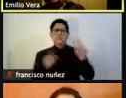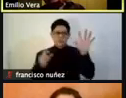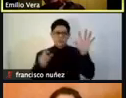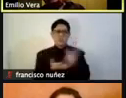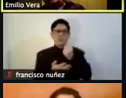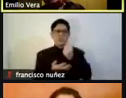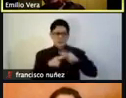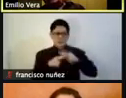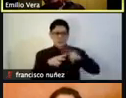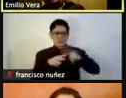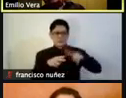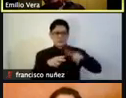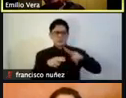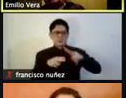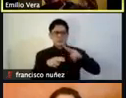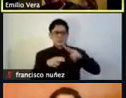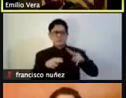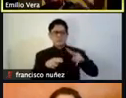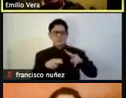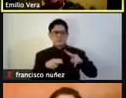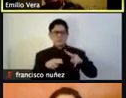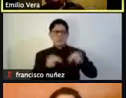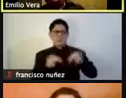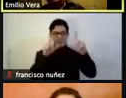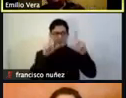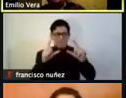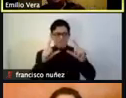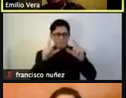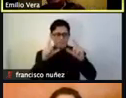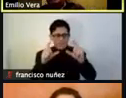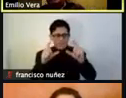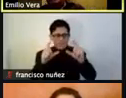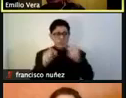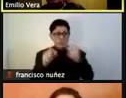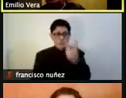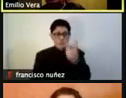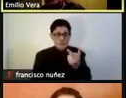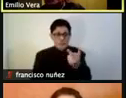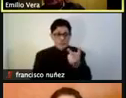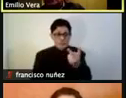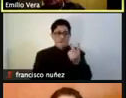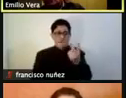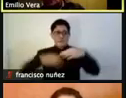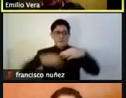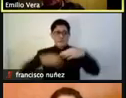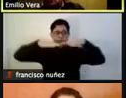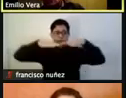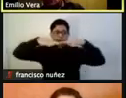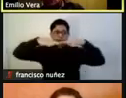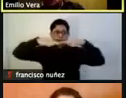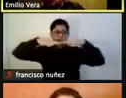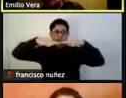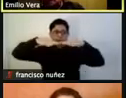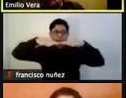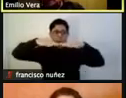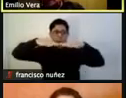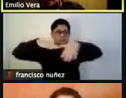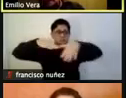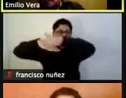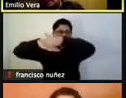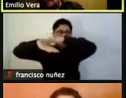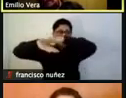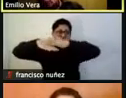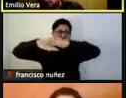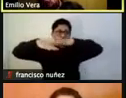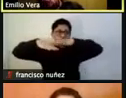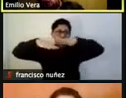esta imagen donde se muestra la corteza oceánica por un lado, el mojo oceánico,